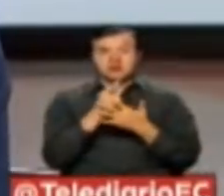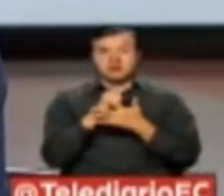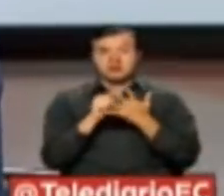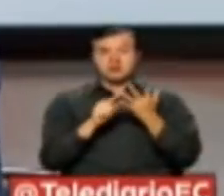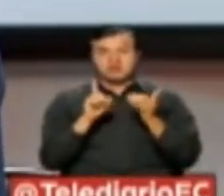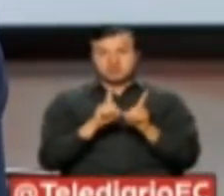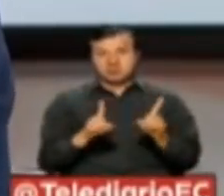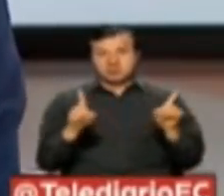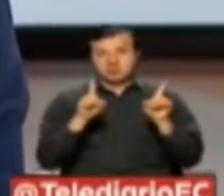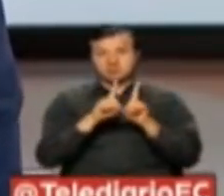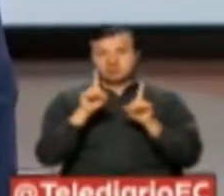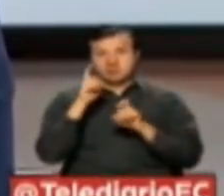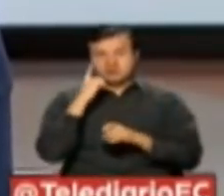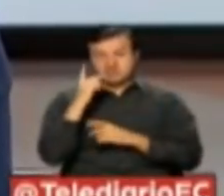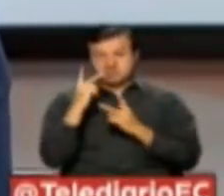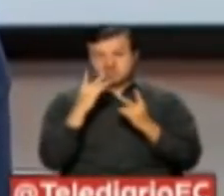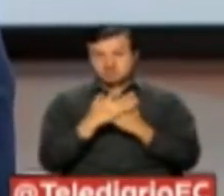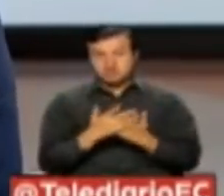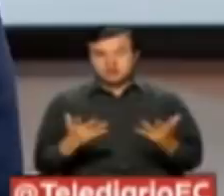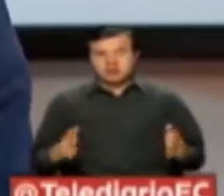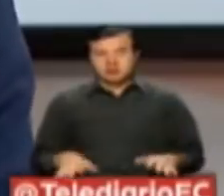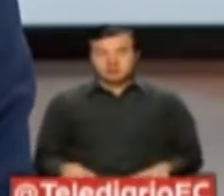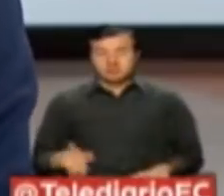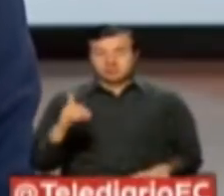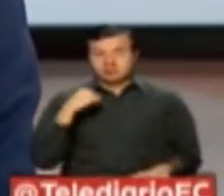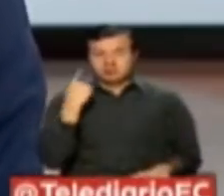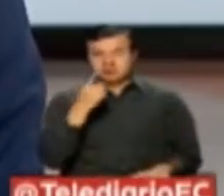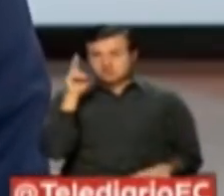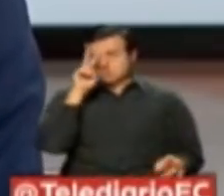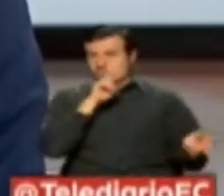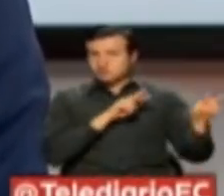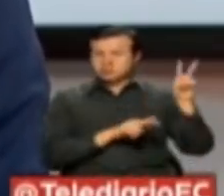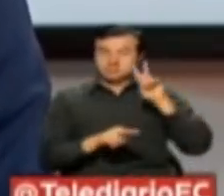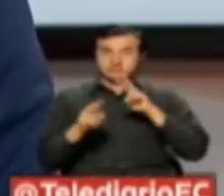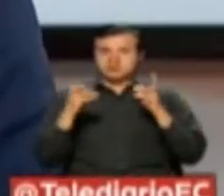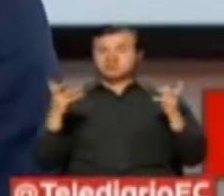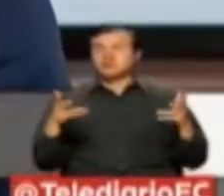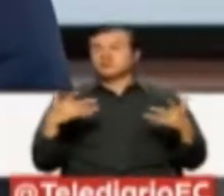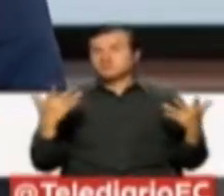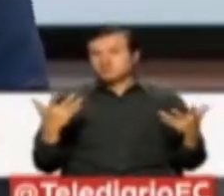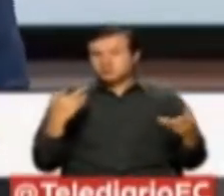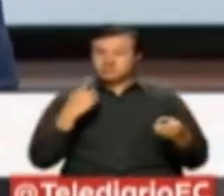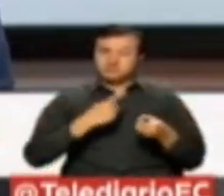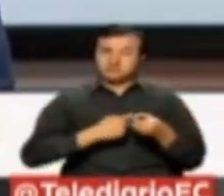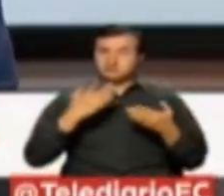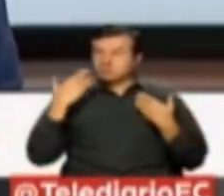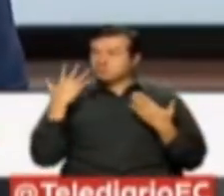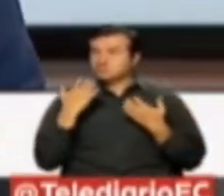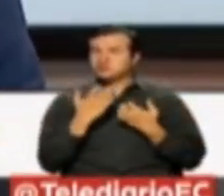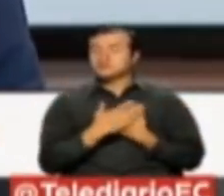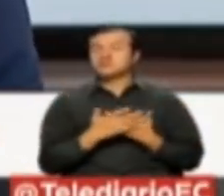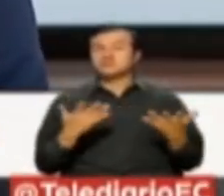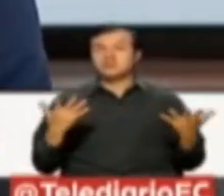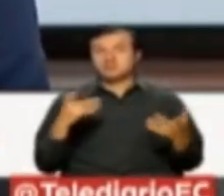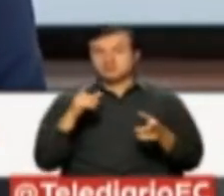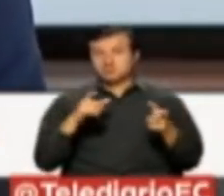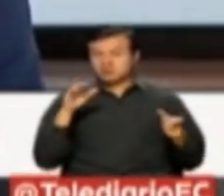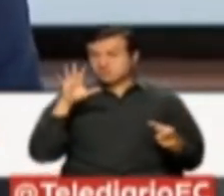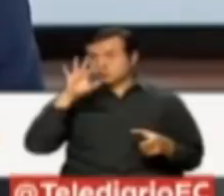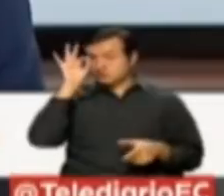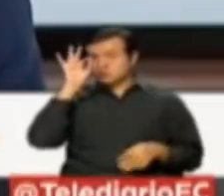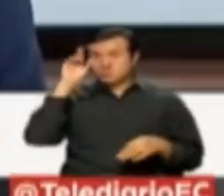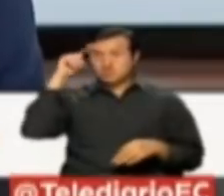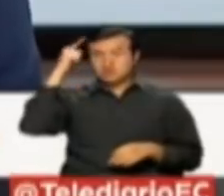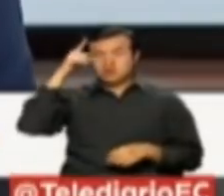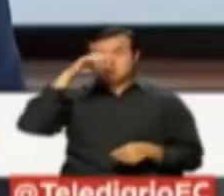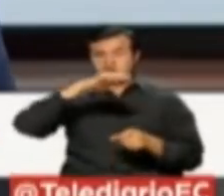resultados de nuestras encuestas nosotros evaluamos que queremos tanto en quito como en guayaquil los que vamos a elegir las